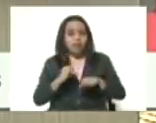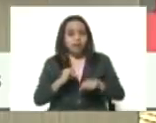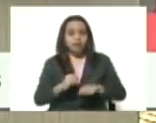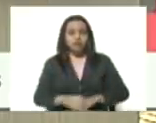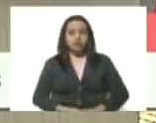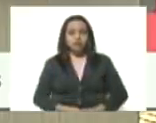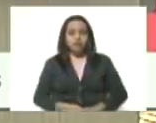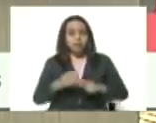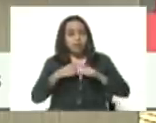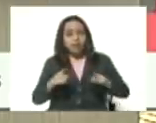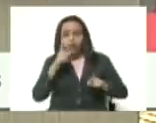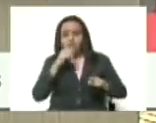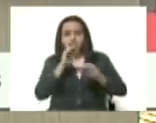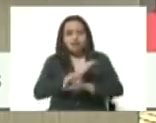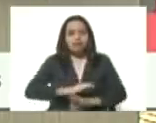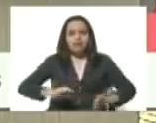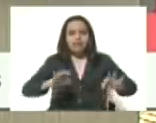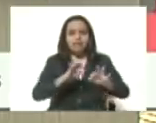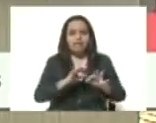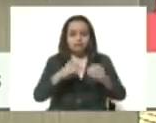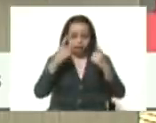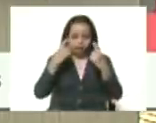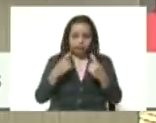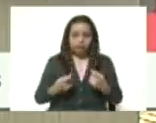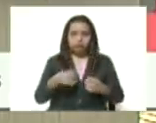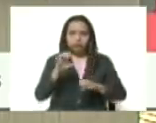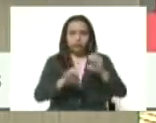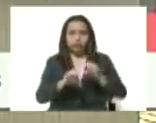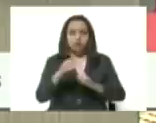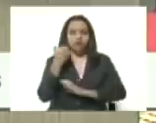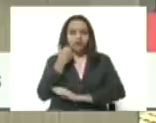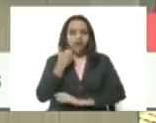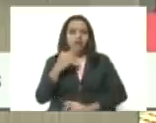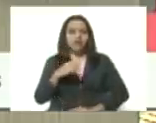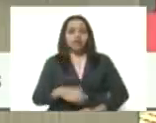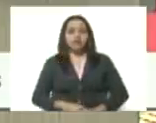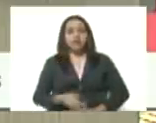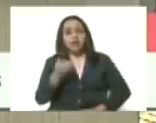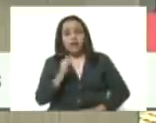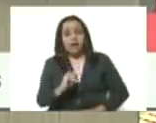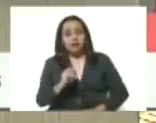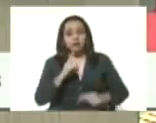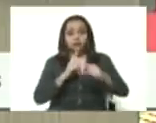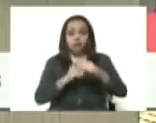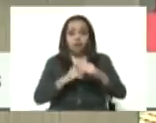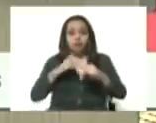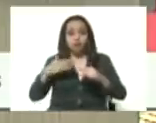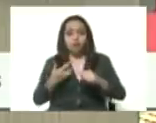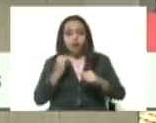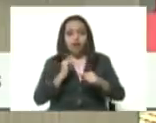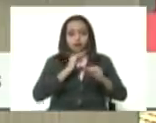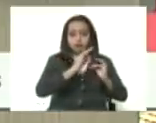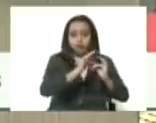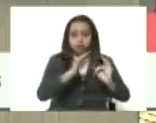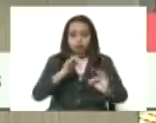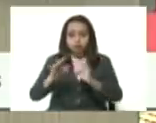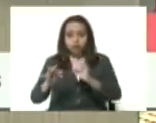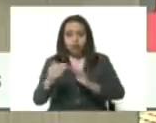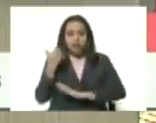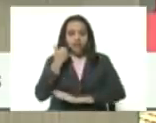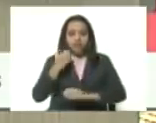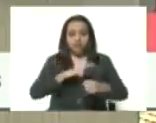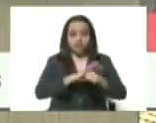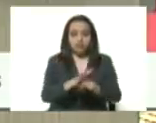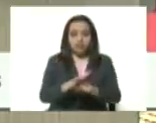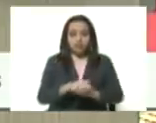que no presentan ningún tipo de evidencia física de la enfermedad, son igualmente altamente portadores de la enfermedad